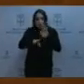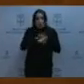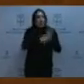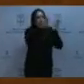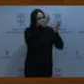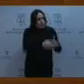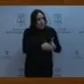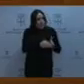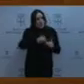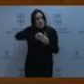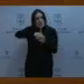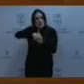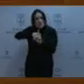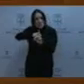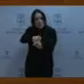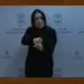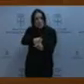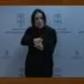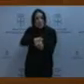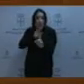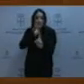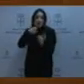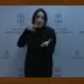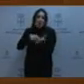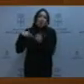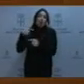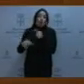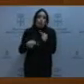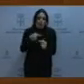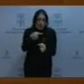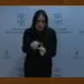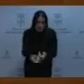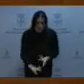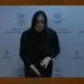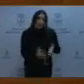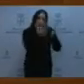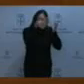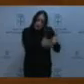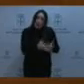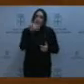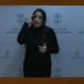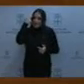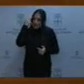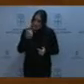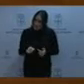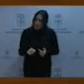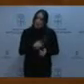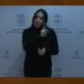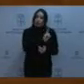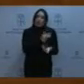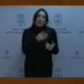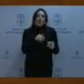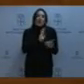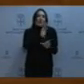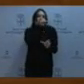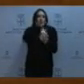los exprime como limones con el impuesto de sucesiones. Usted sabe que está metido en un